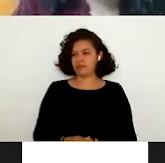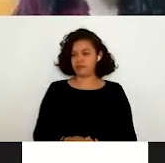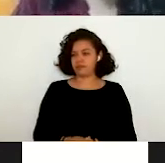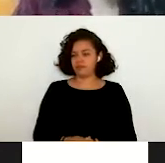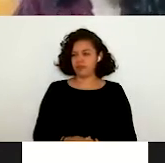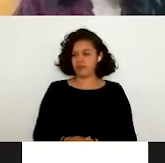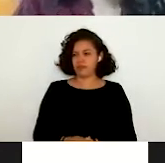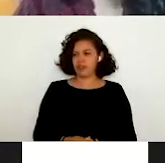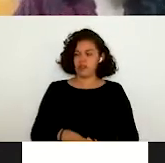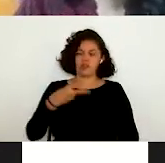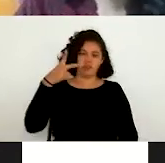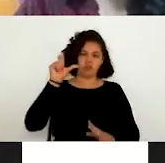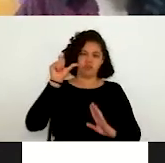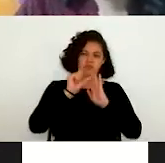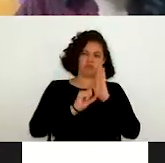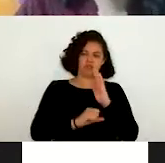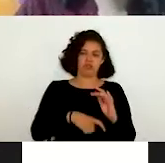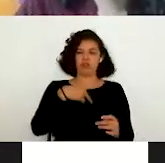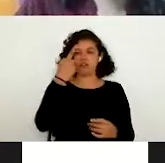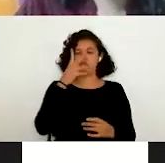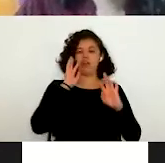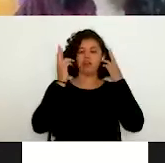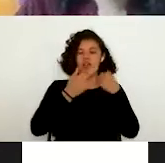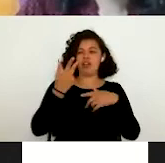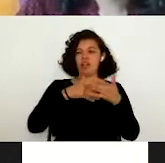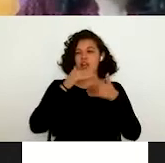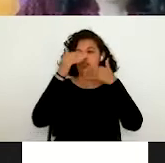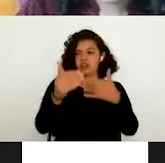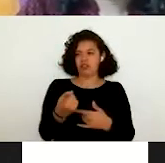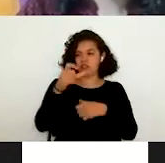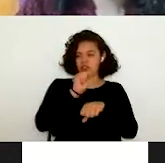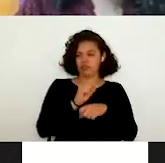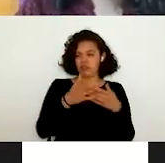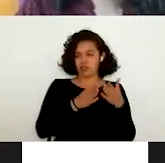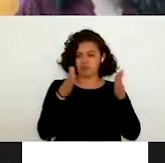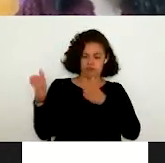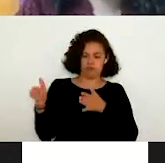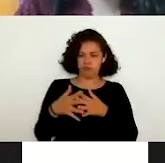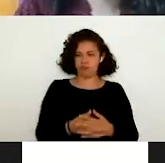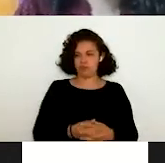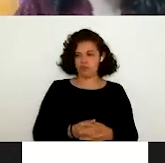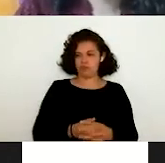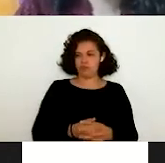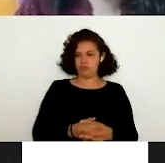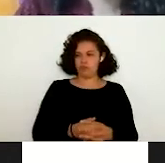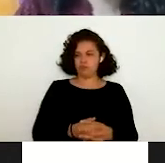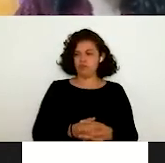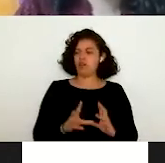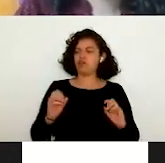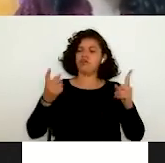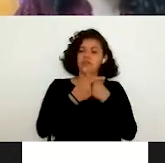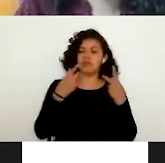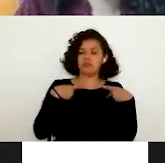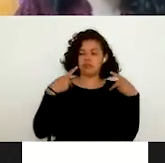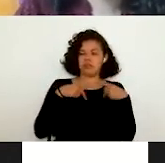lapso de 2 meses, o una sesión se tuvo que posponer y nos tardamos una semana más, ¿no? O al contrario, los asistentes pidieron